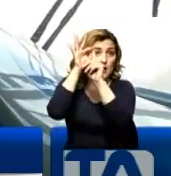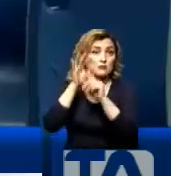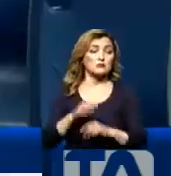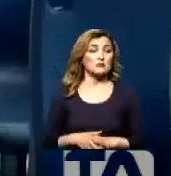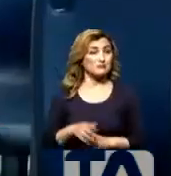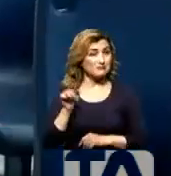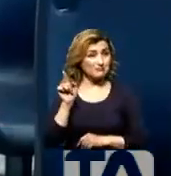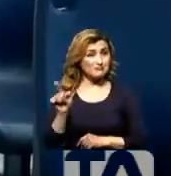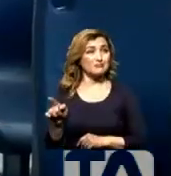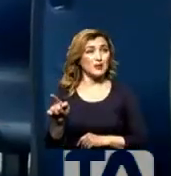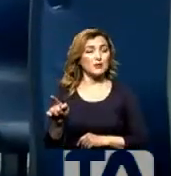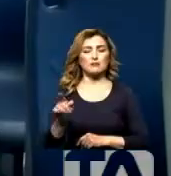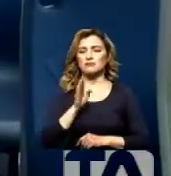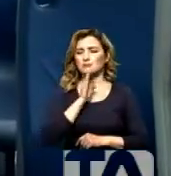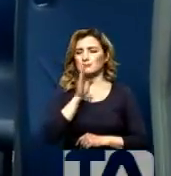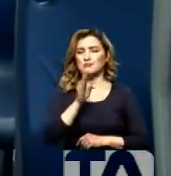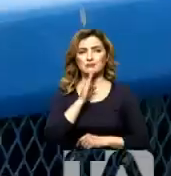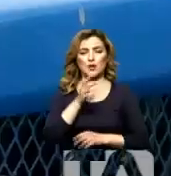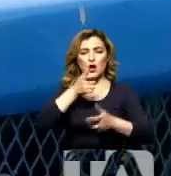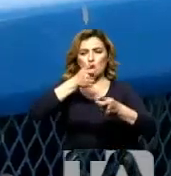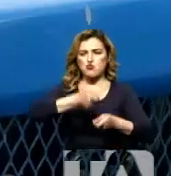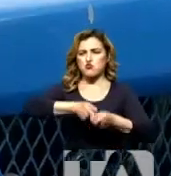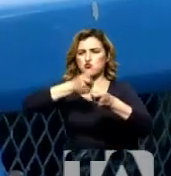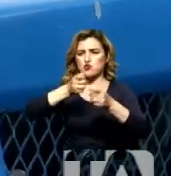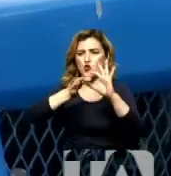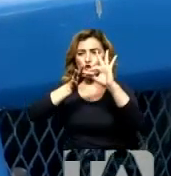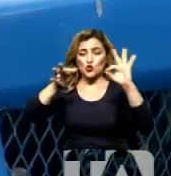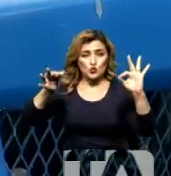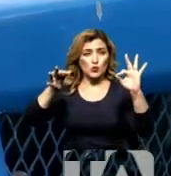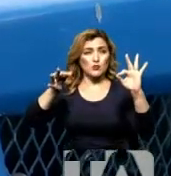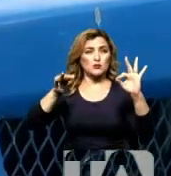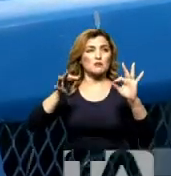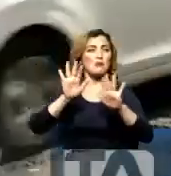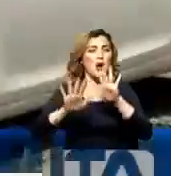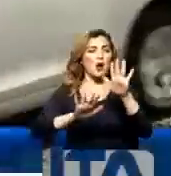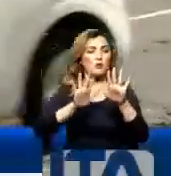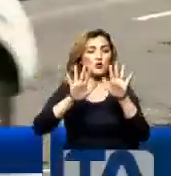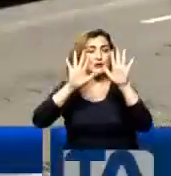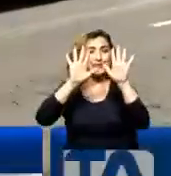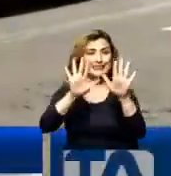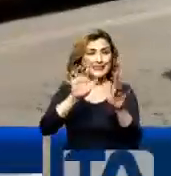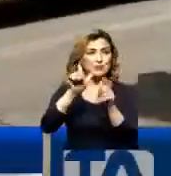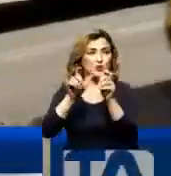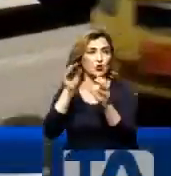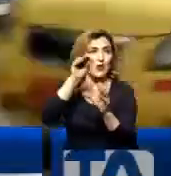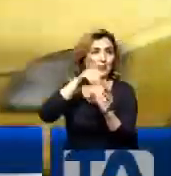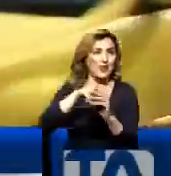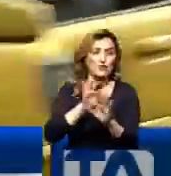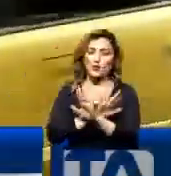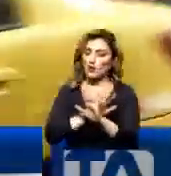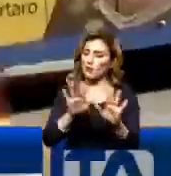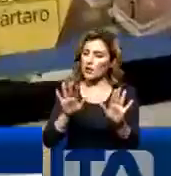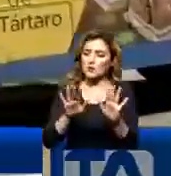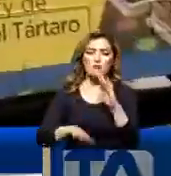unidades están siendo constantemente desinfectadas y que llevan aproximadamente 10 personas en cada